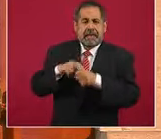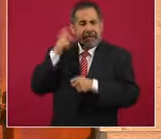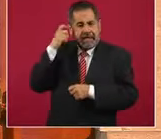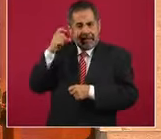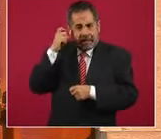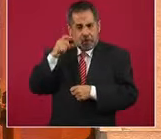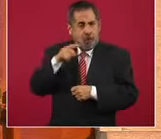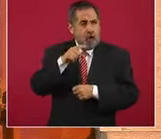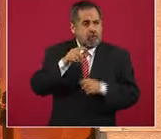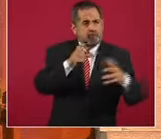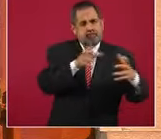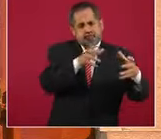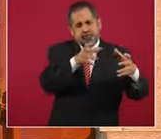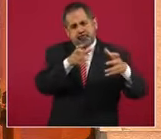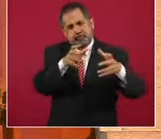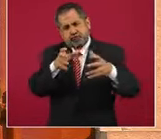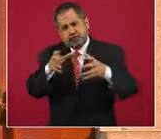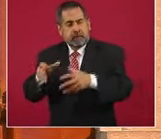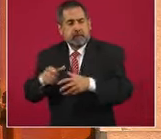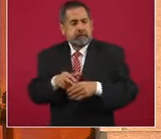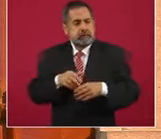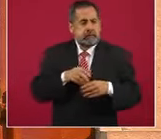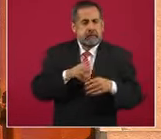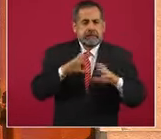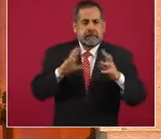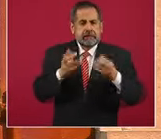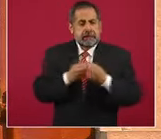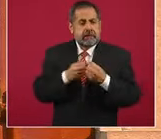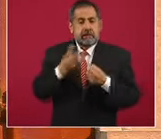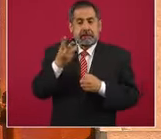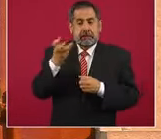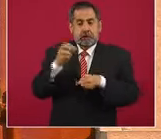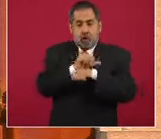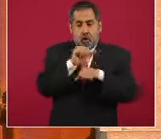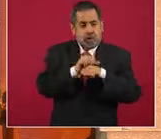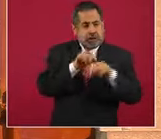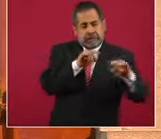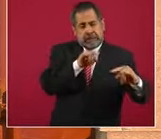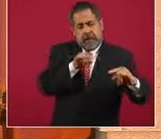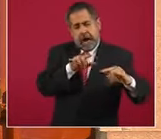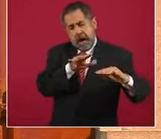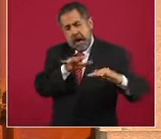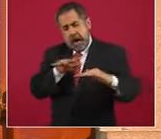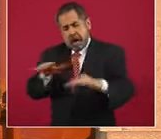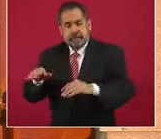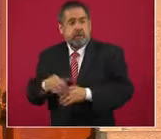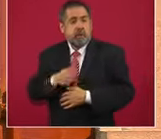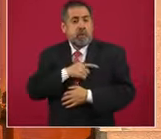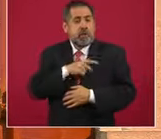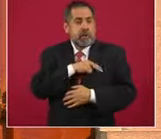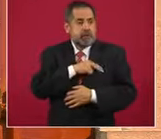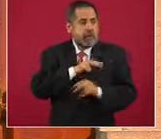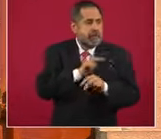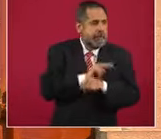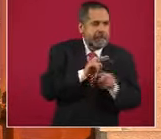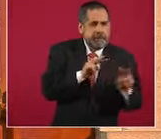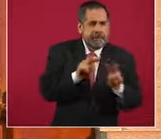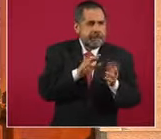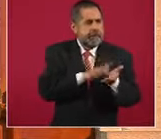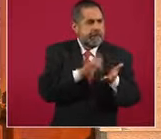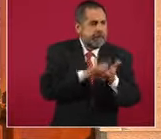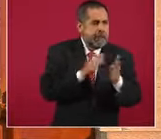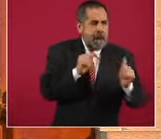apoyando un total de más de 300 vehículos. Entonces, la Guardia Nacional continúa